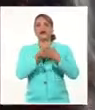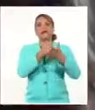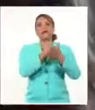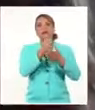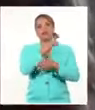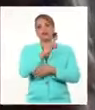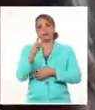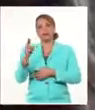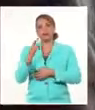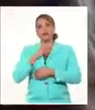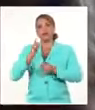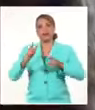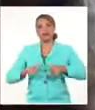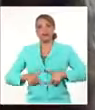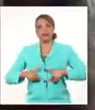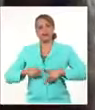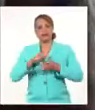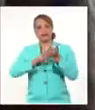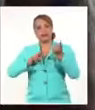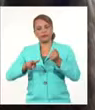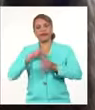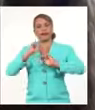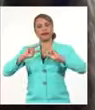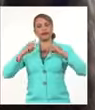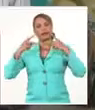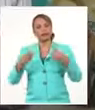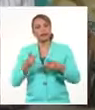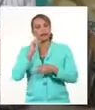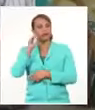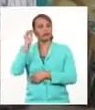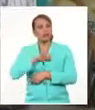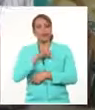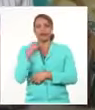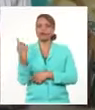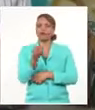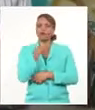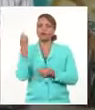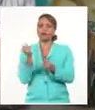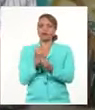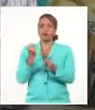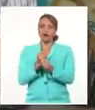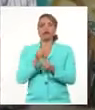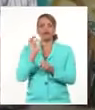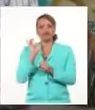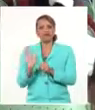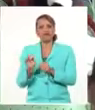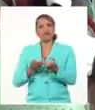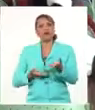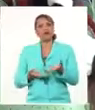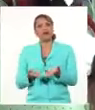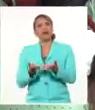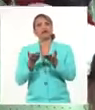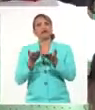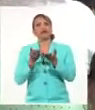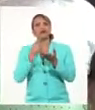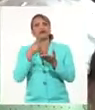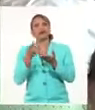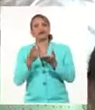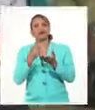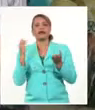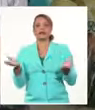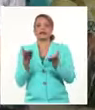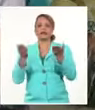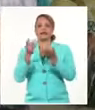gobernador de la provincia, Alberto López Díaz, reiteró su convicción de que el trabajo de todos permitirá superar la difícil situación que vive